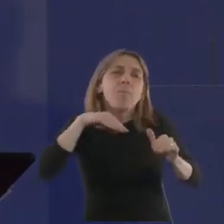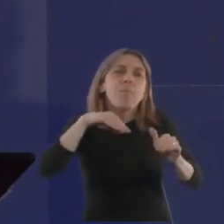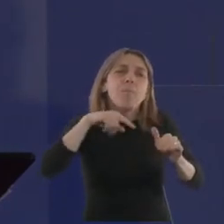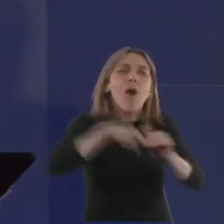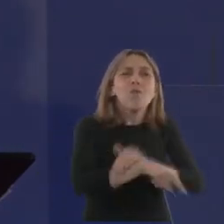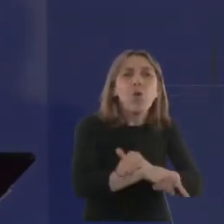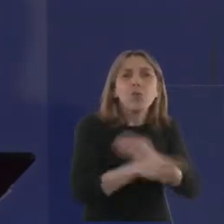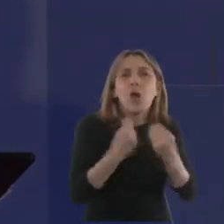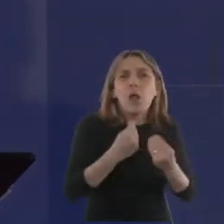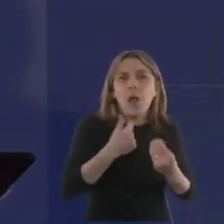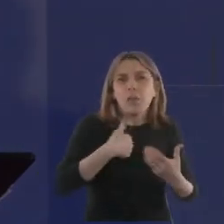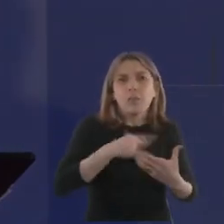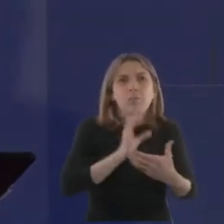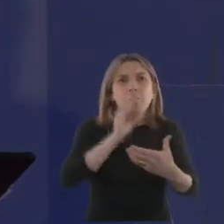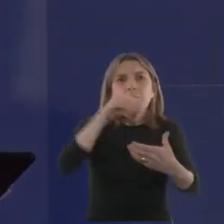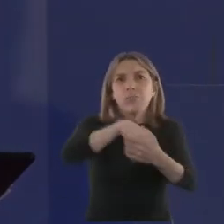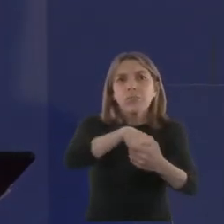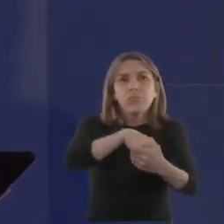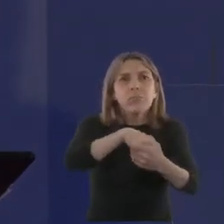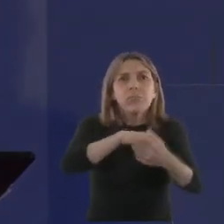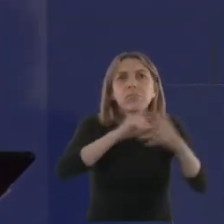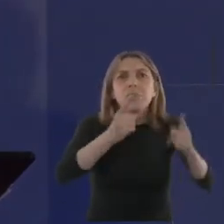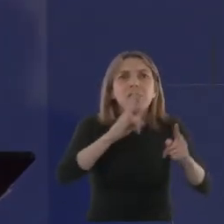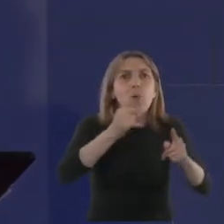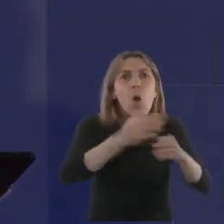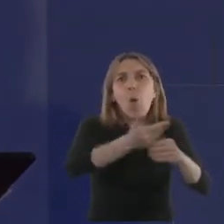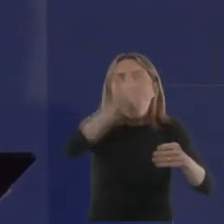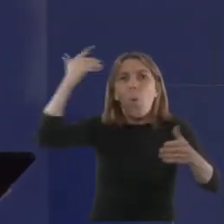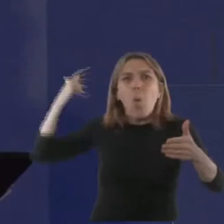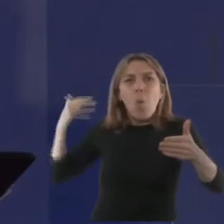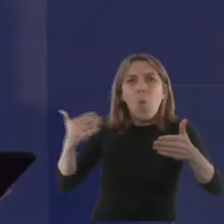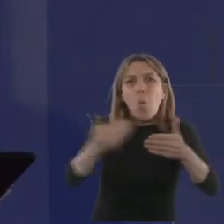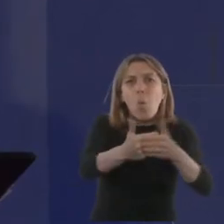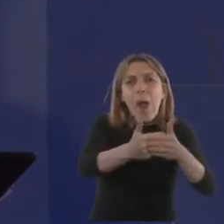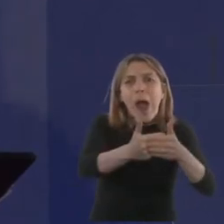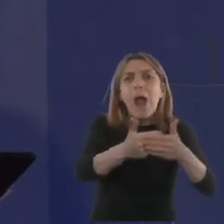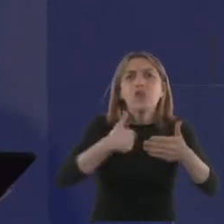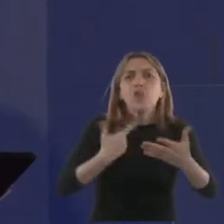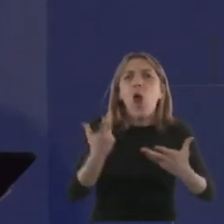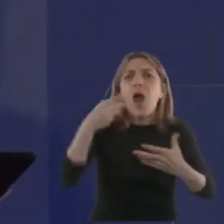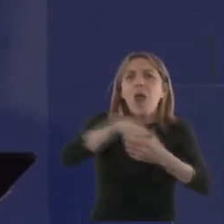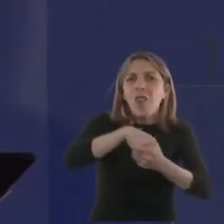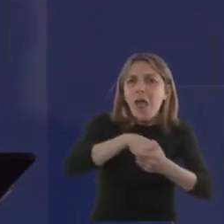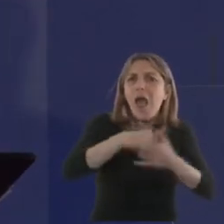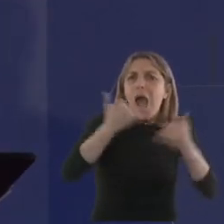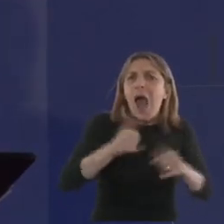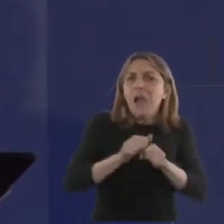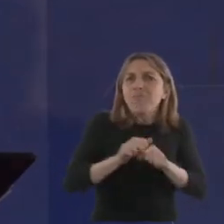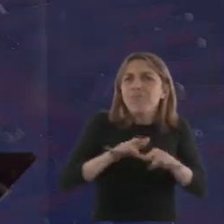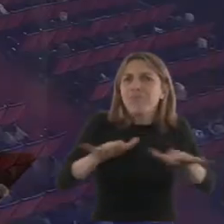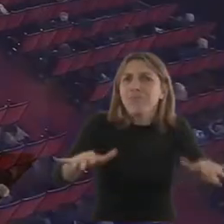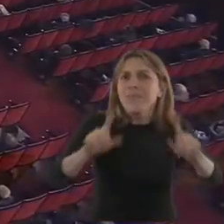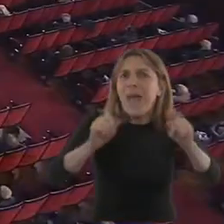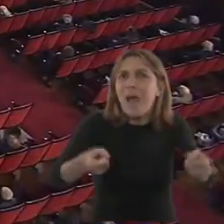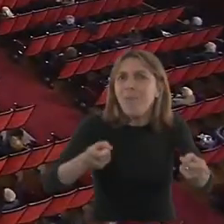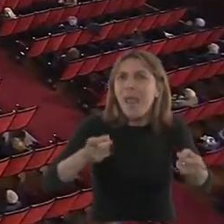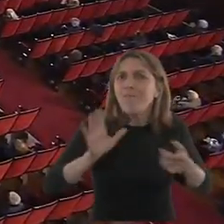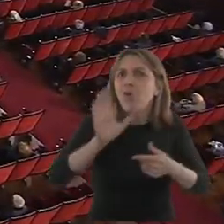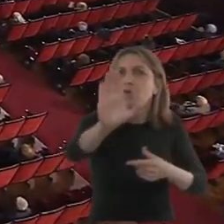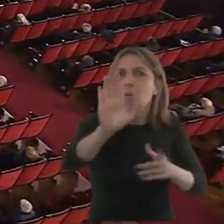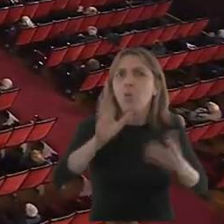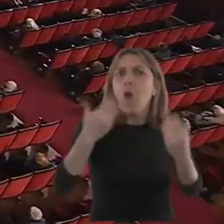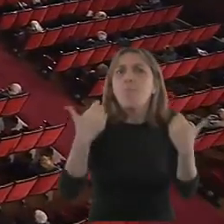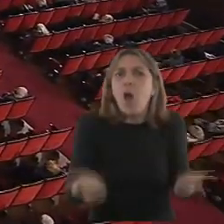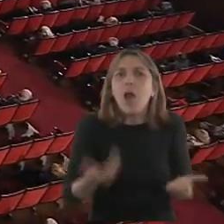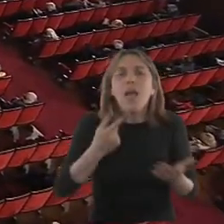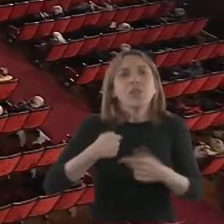Es pasar a formar parte de su historia y dejar una marca en esa historia. Por eso no nos sorprendió cuando desde la